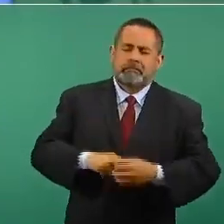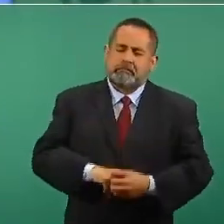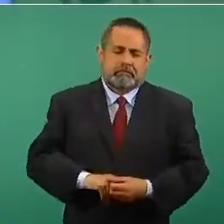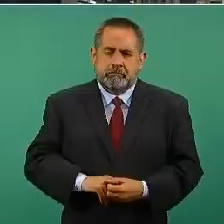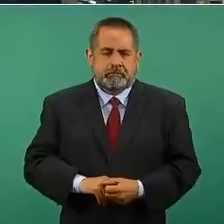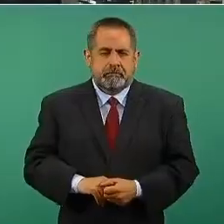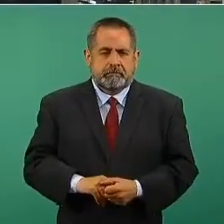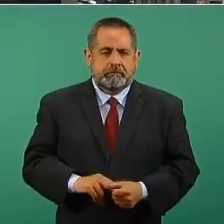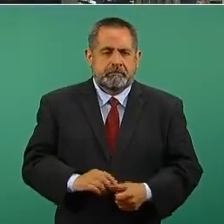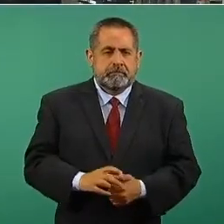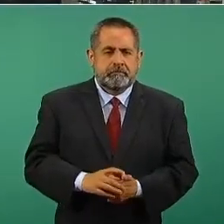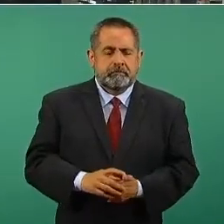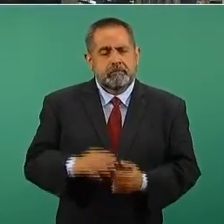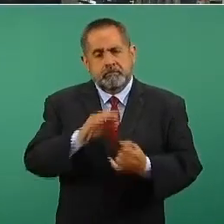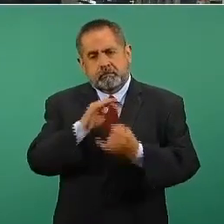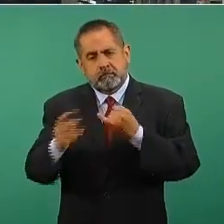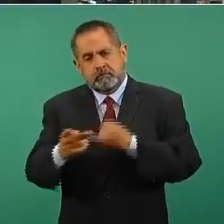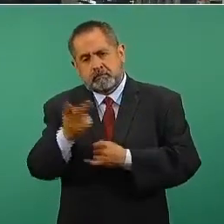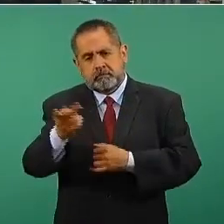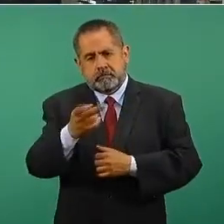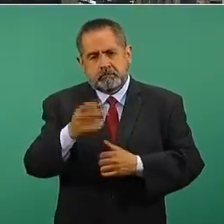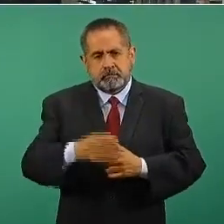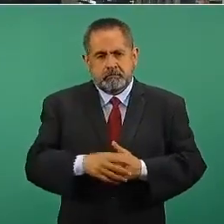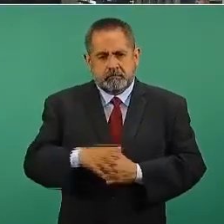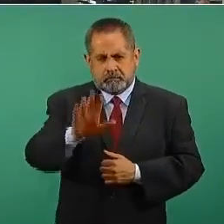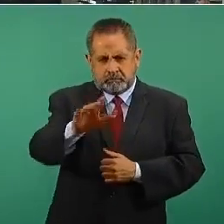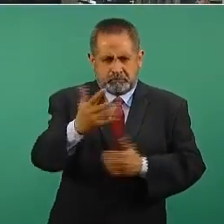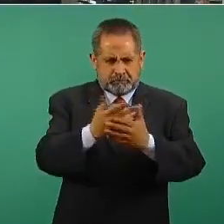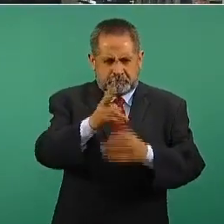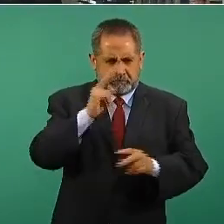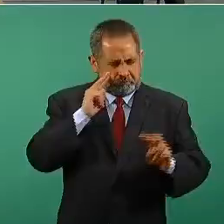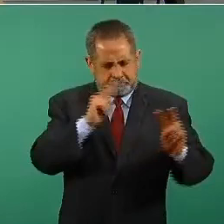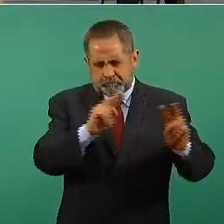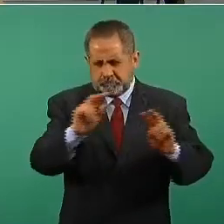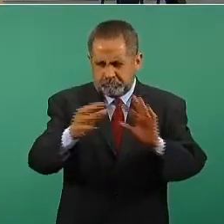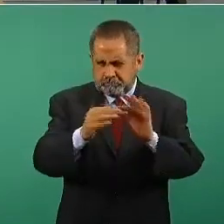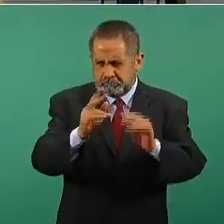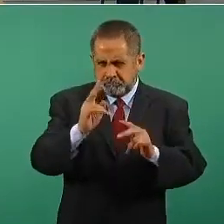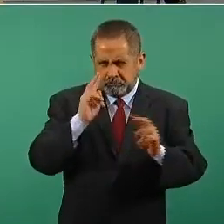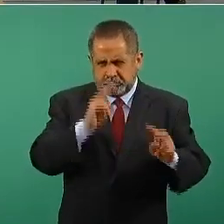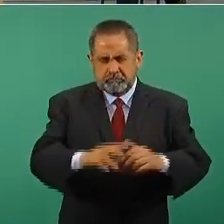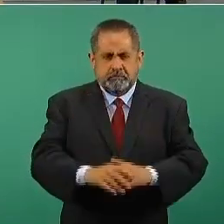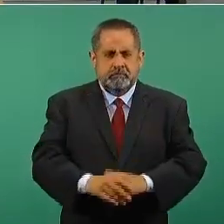Y bueno, ya finalmente lo otro que le preguntaba, que tiene que ver… Vamos a ver nada más lo de…